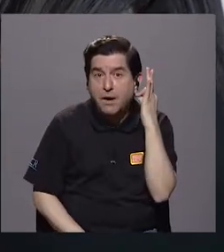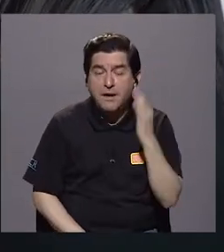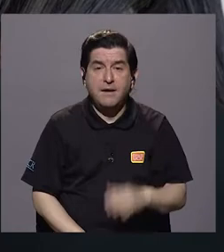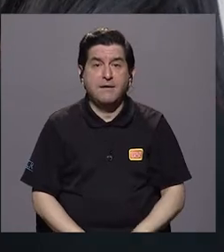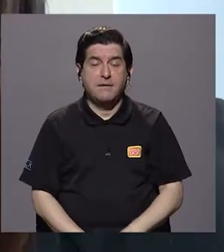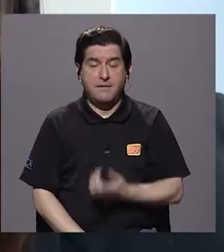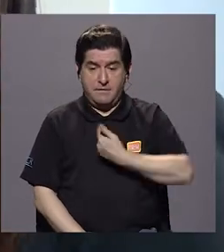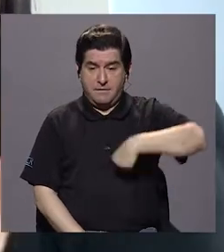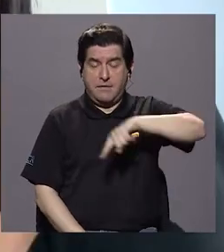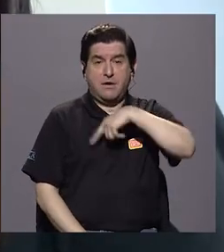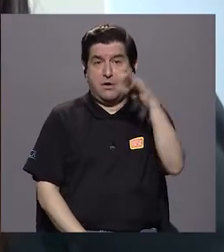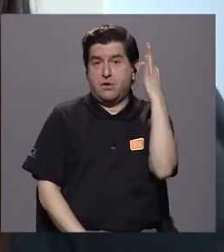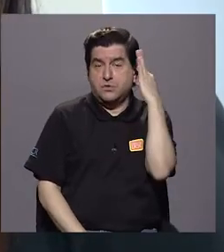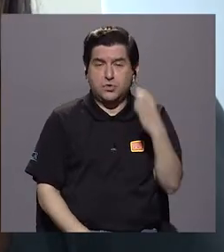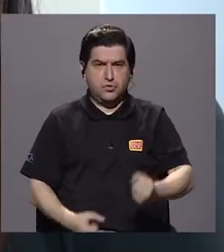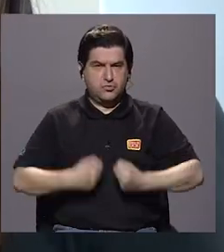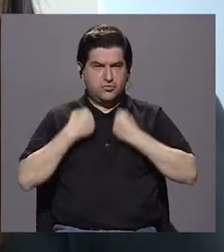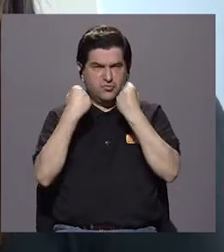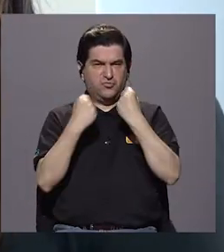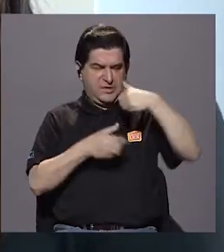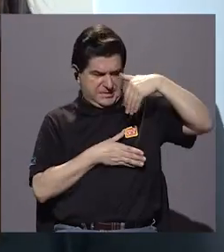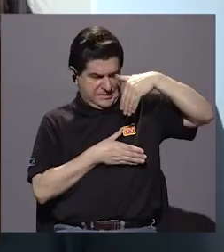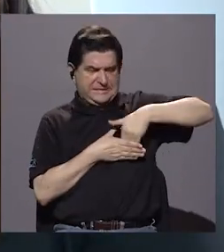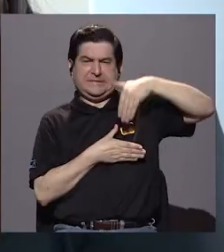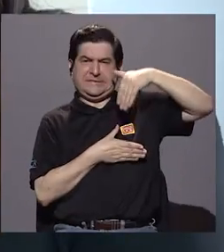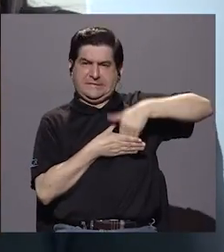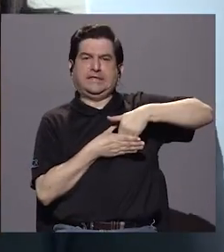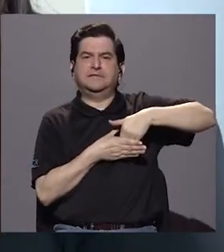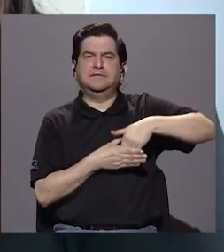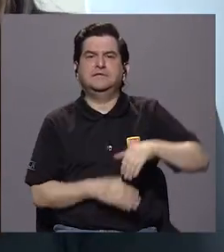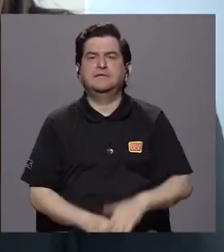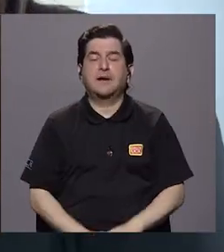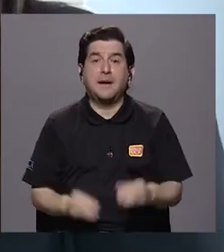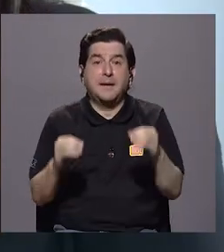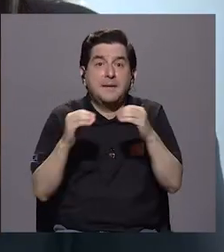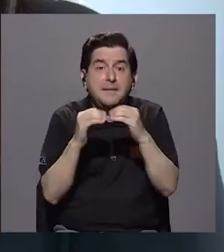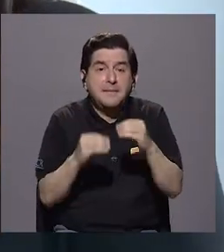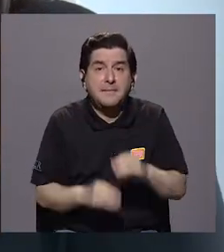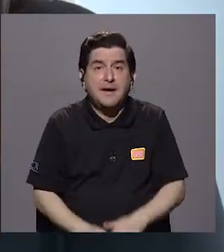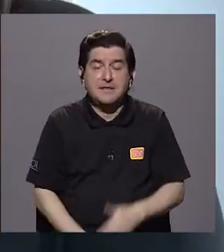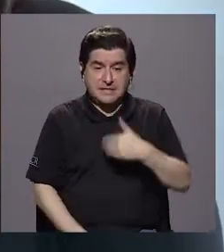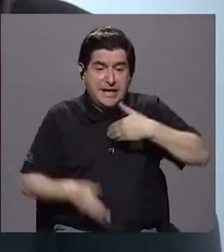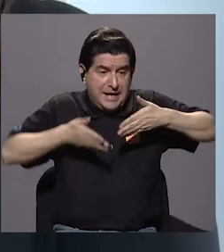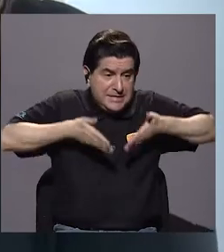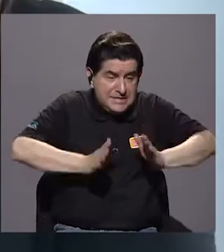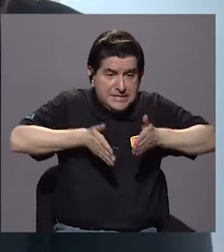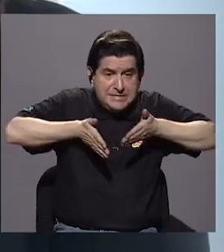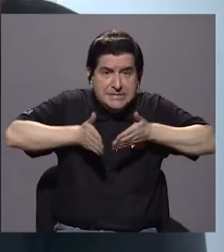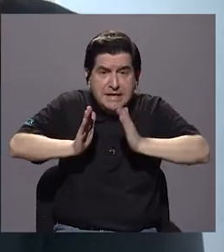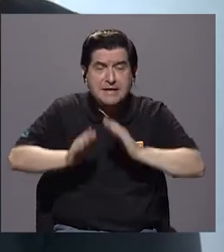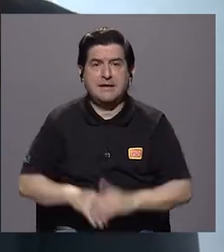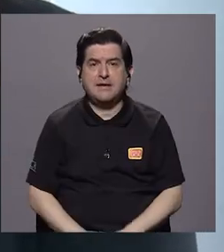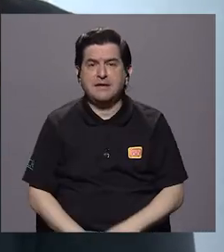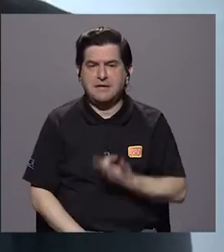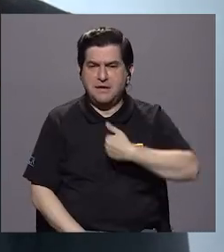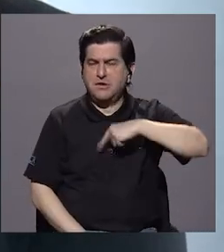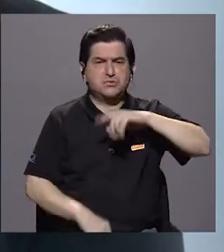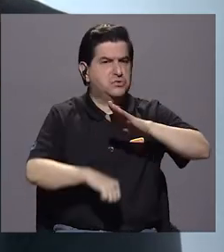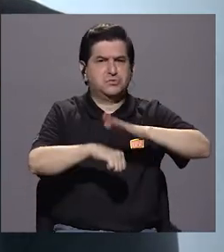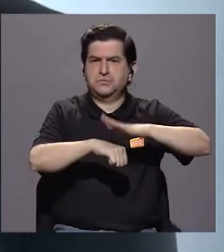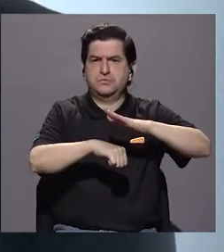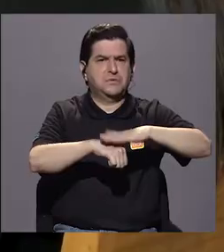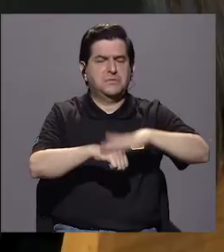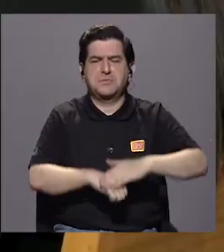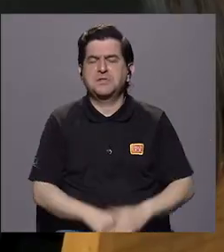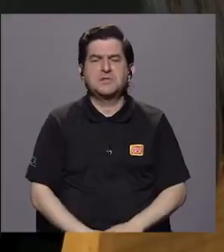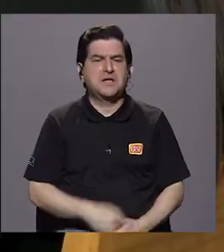tenemos una fuerza interna, y más cuando tenemos hijos, que no nos dejamos